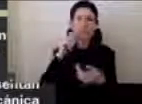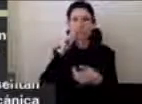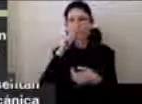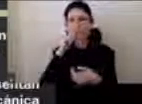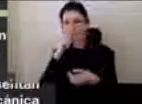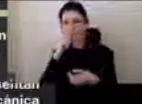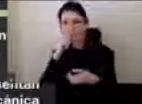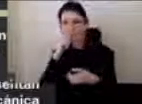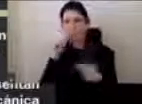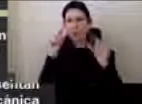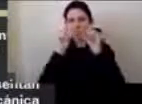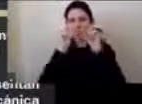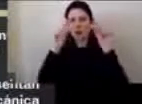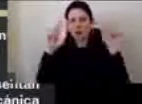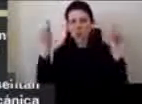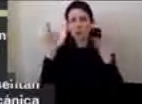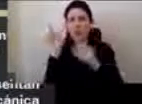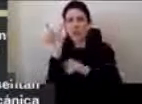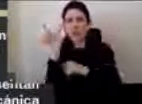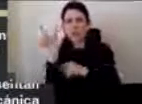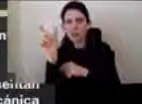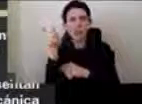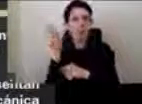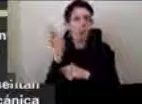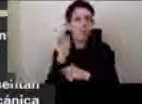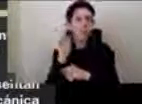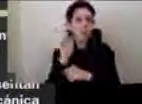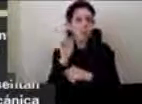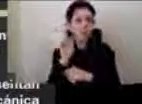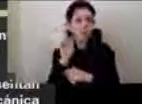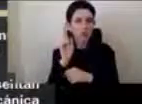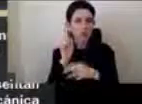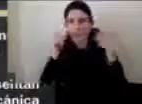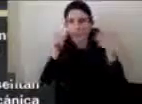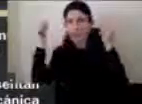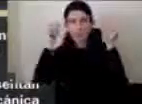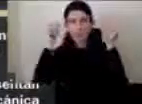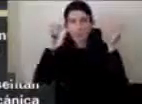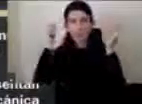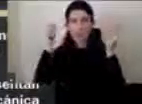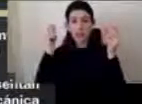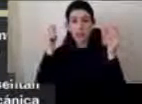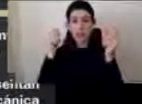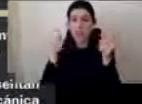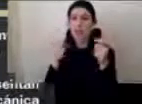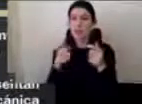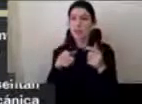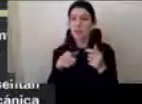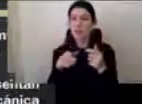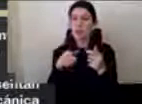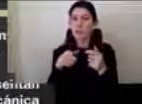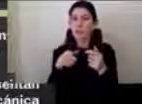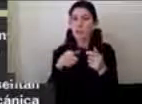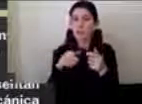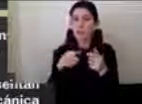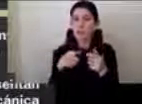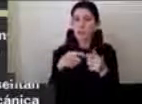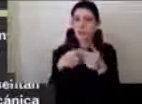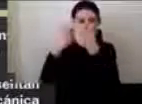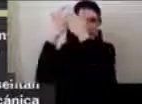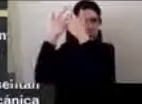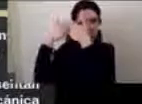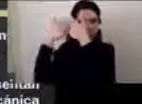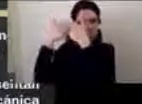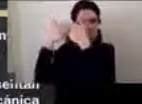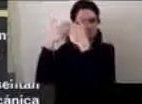sonido, crear ideas originales a partir de estas imágenes oníricas. Elaborar a través de la imaginación y